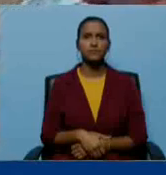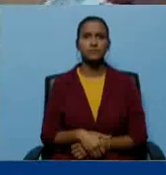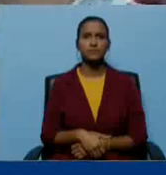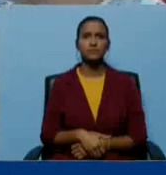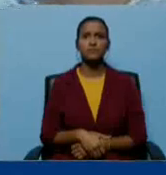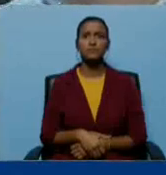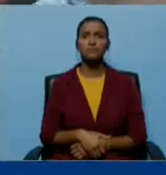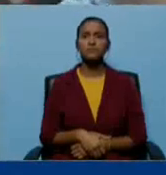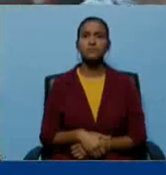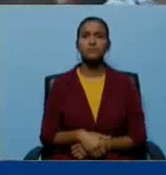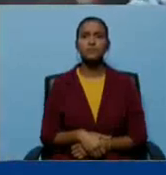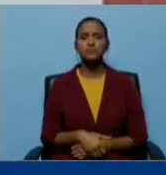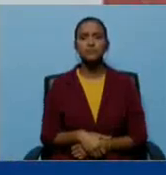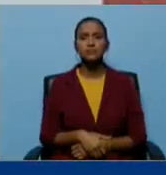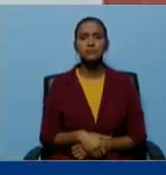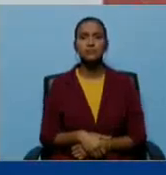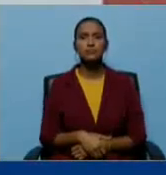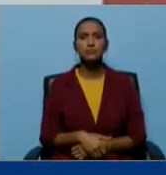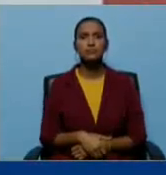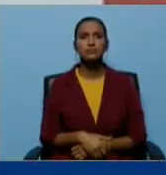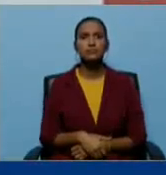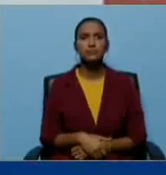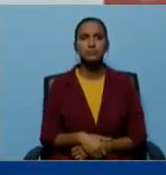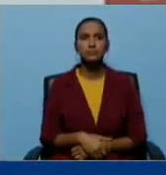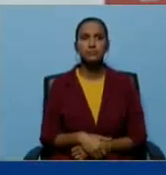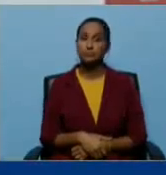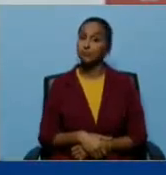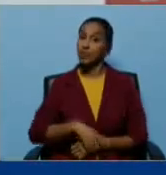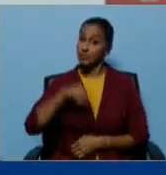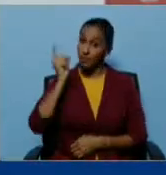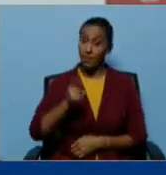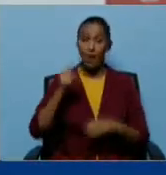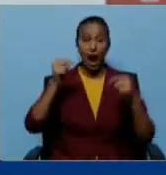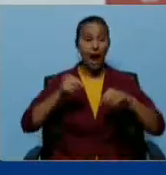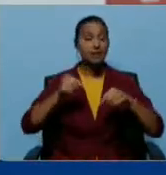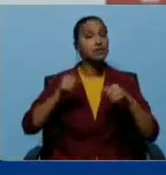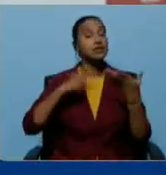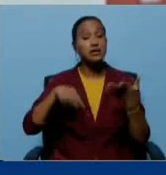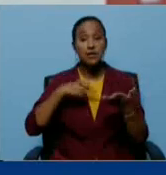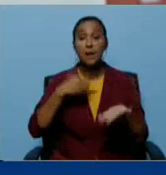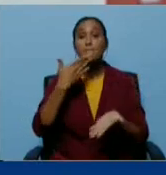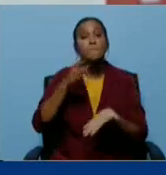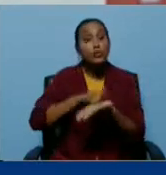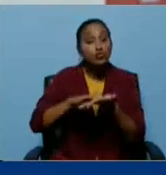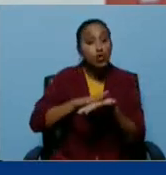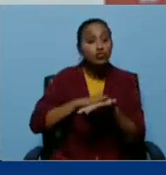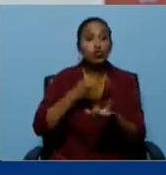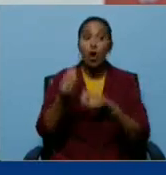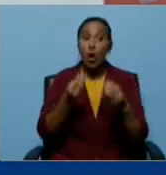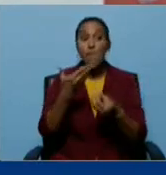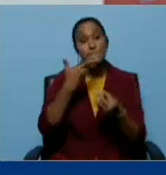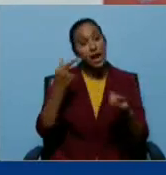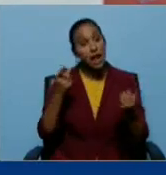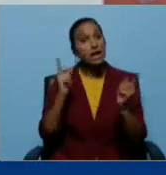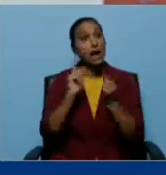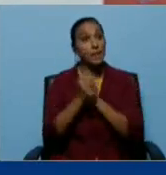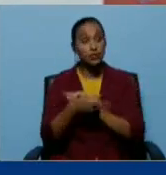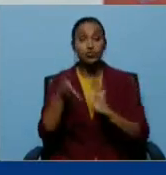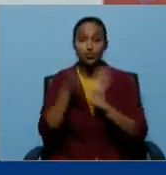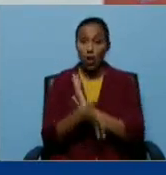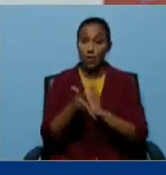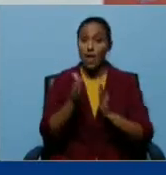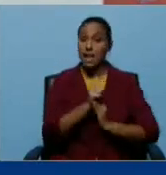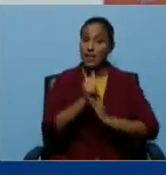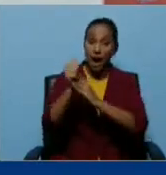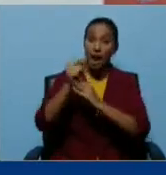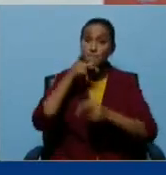Aquí hay que seguir mejorando la capacidad de liderazgo político, de jefatura política,